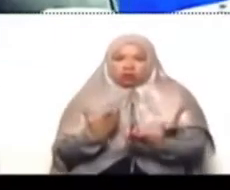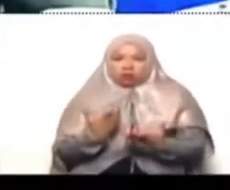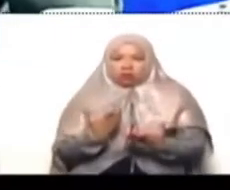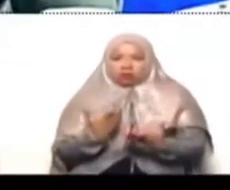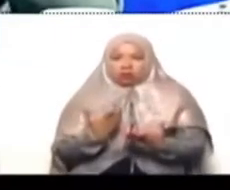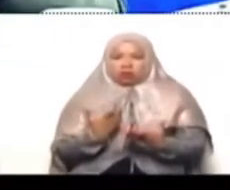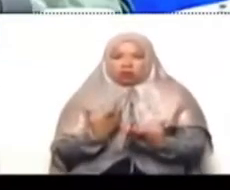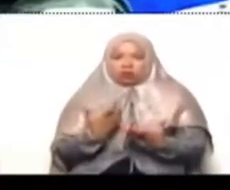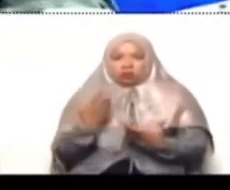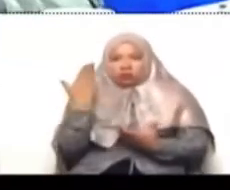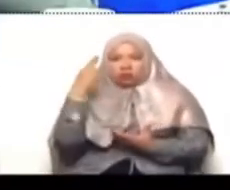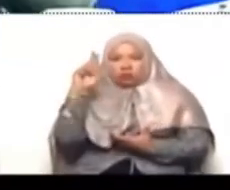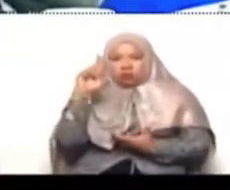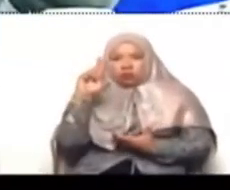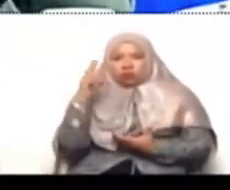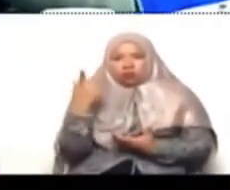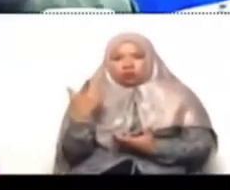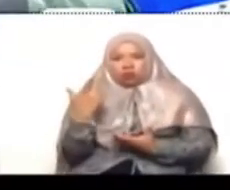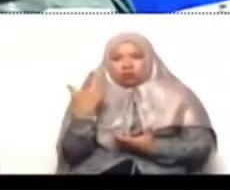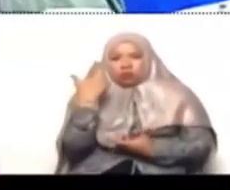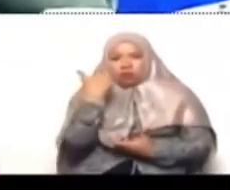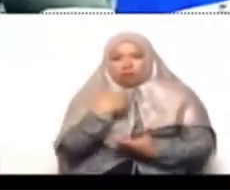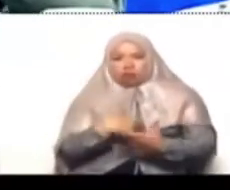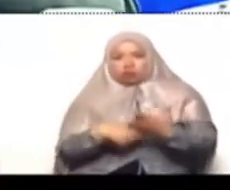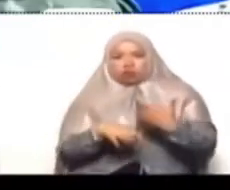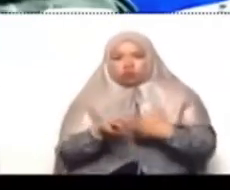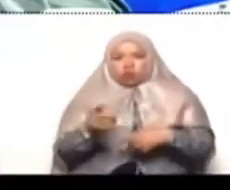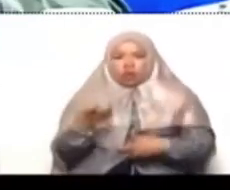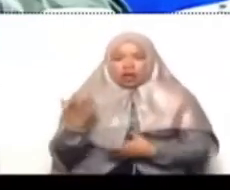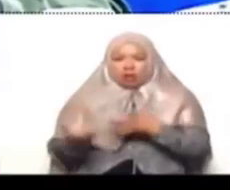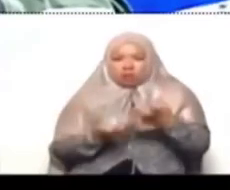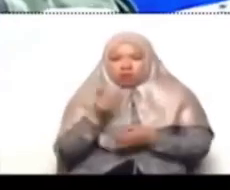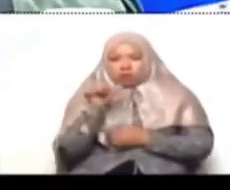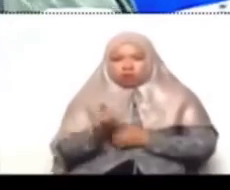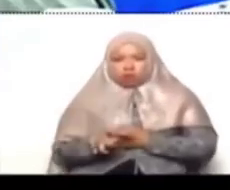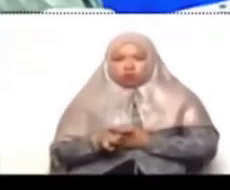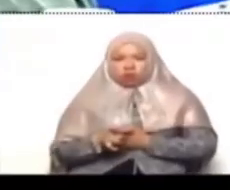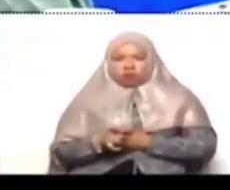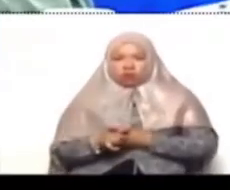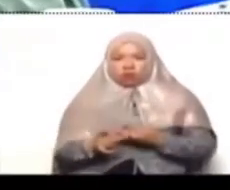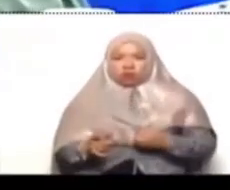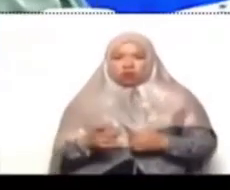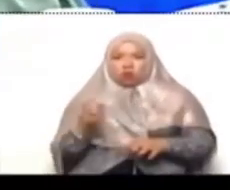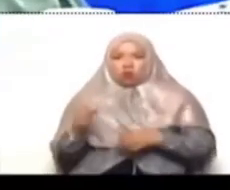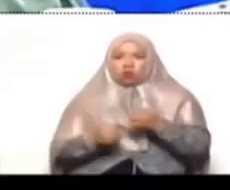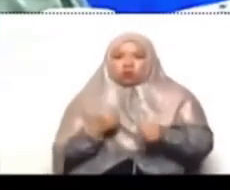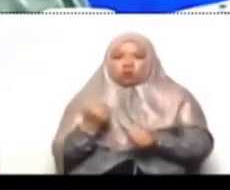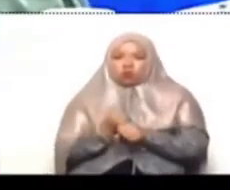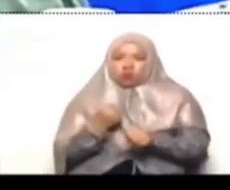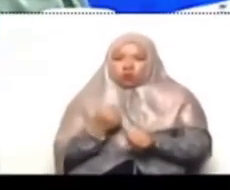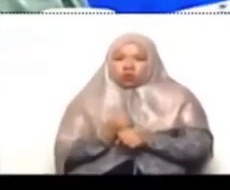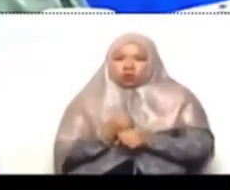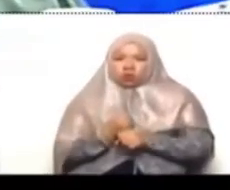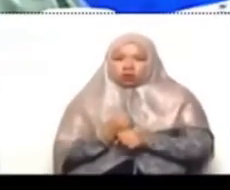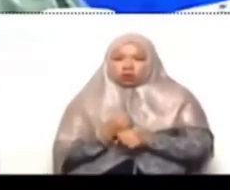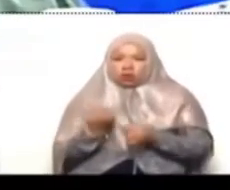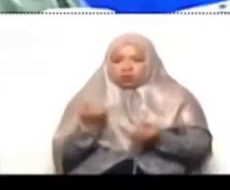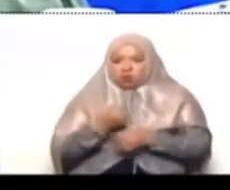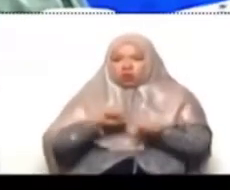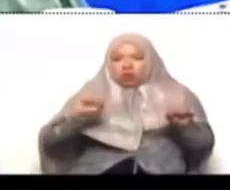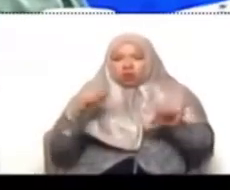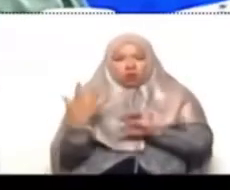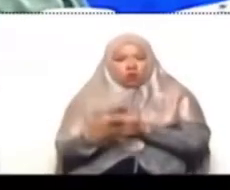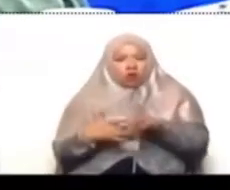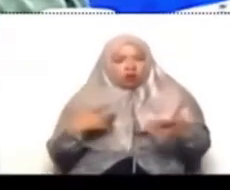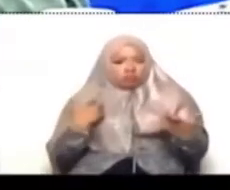que en La Habana se había autoinmolado, se había quemado a alguien. Correcto. Y eso iba a provocar el estallido social. El estallido,